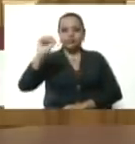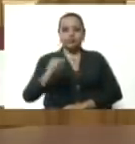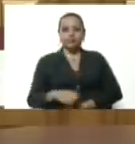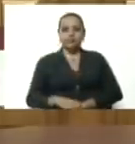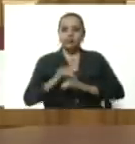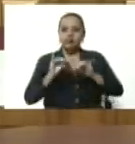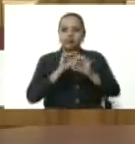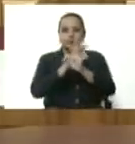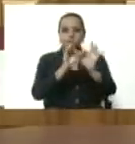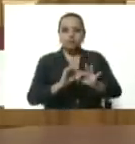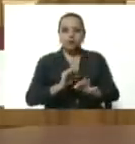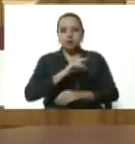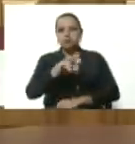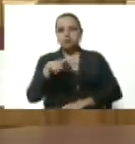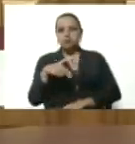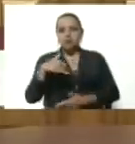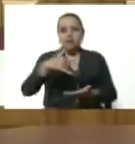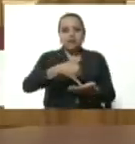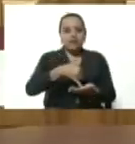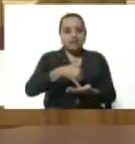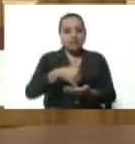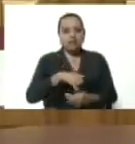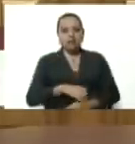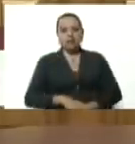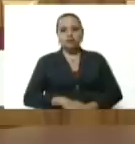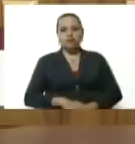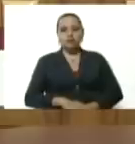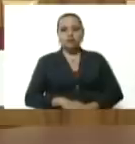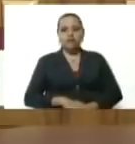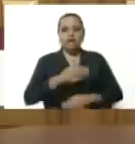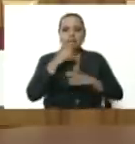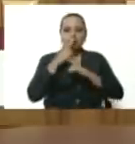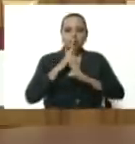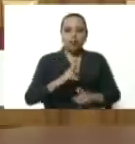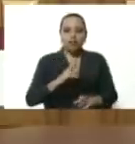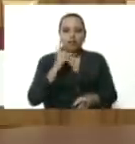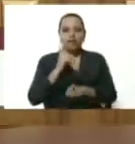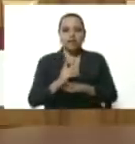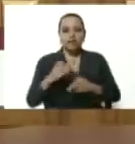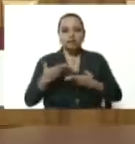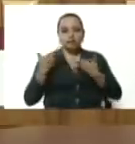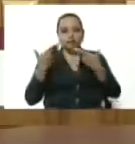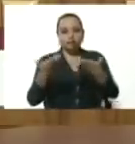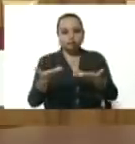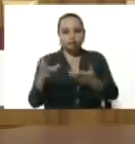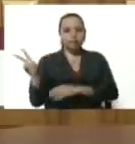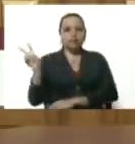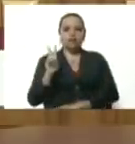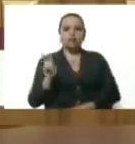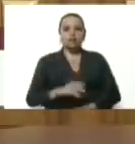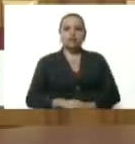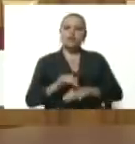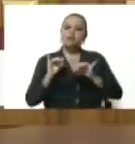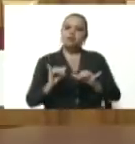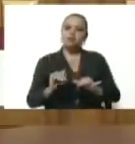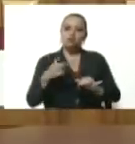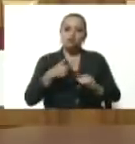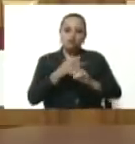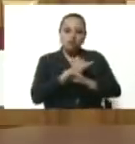medida estaríamos debilitando la acción que debe llevar adelante Venezuela. Por tanto,